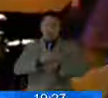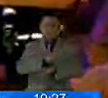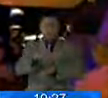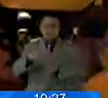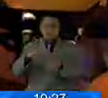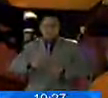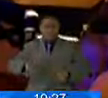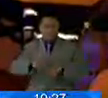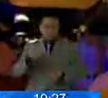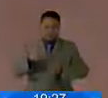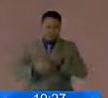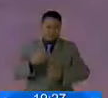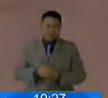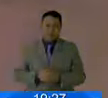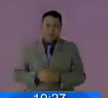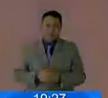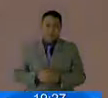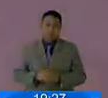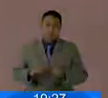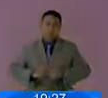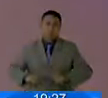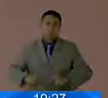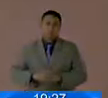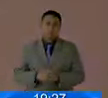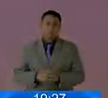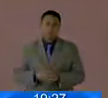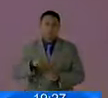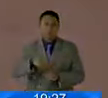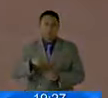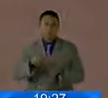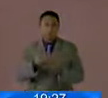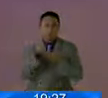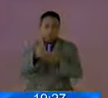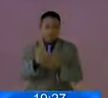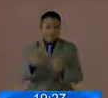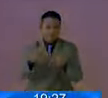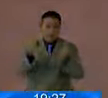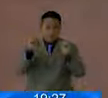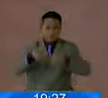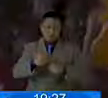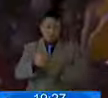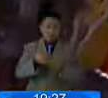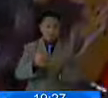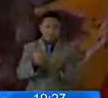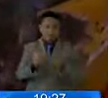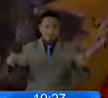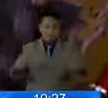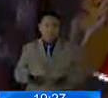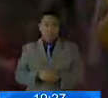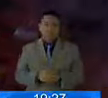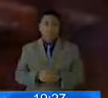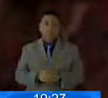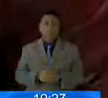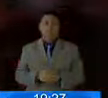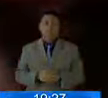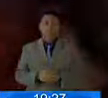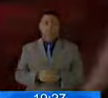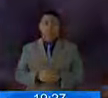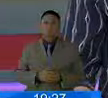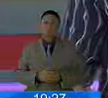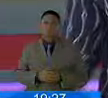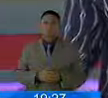tienen los vehículos. Pero sin embargo, la reacción fue rápida y pudimos liberarlos fácilmente. Informó José